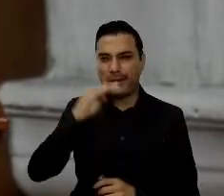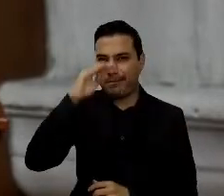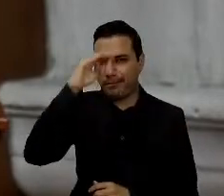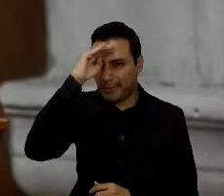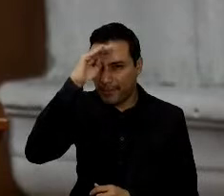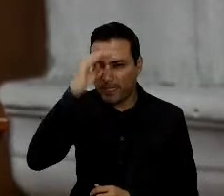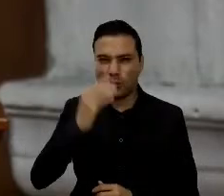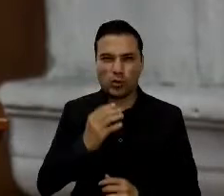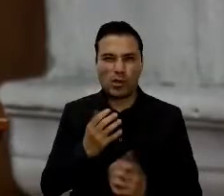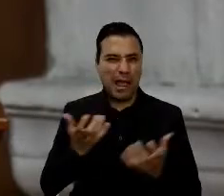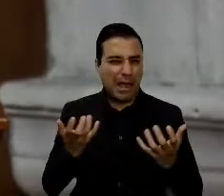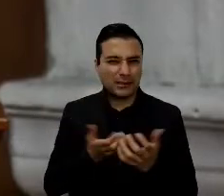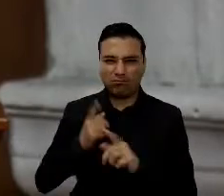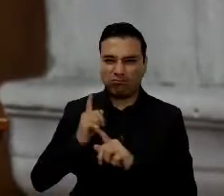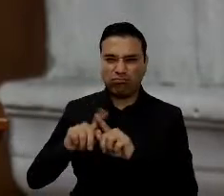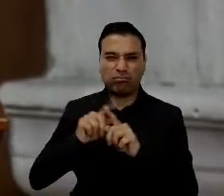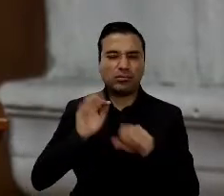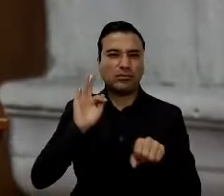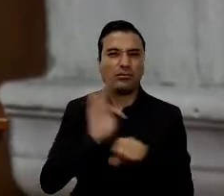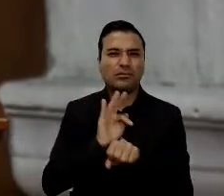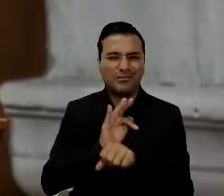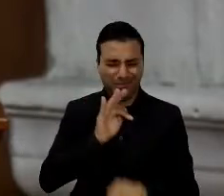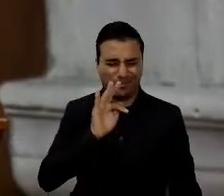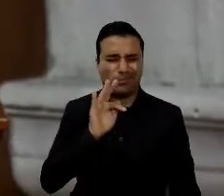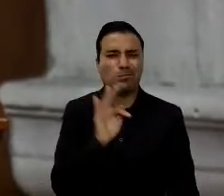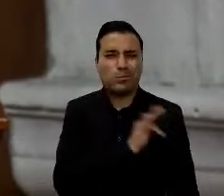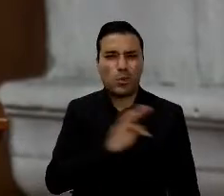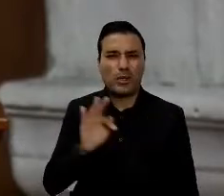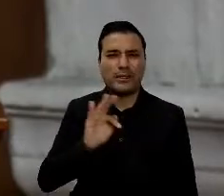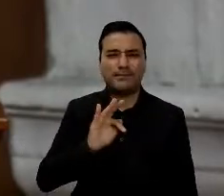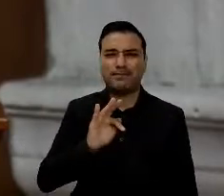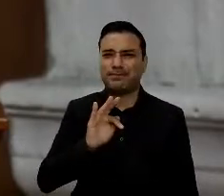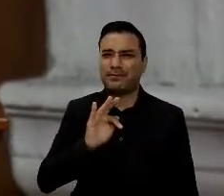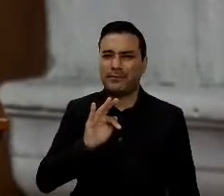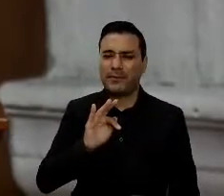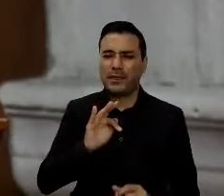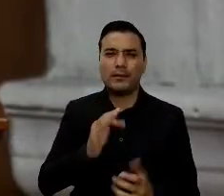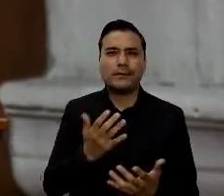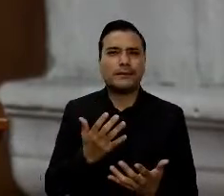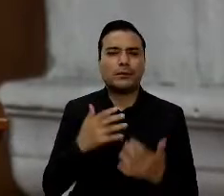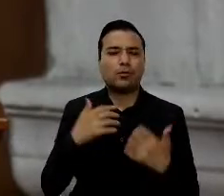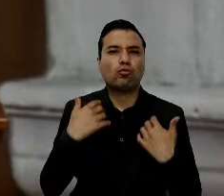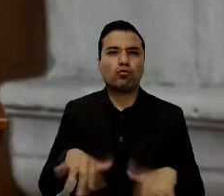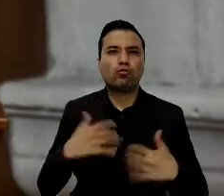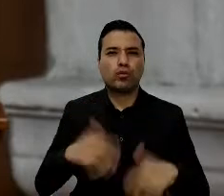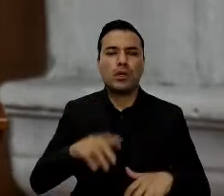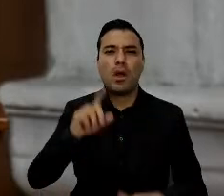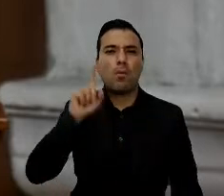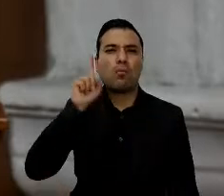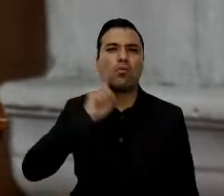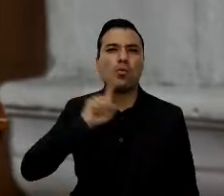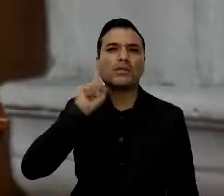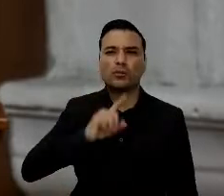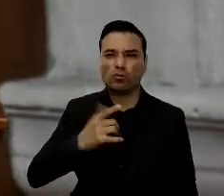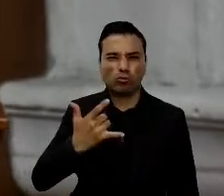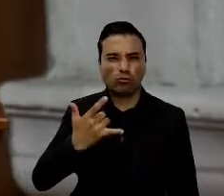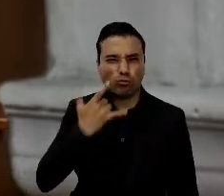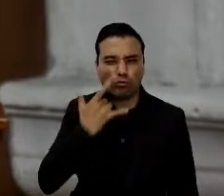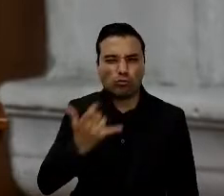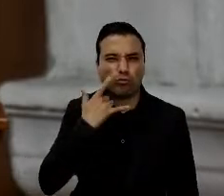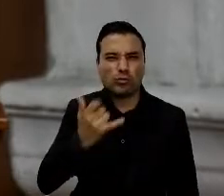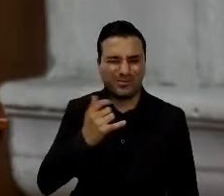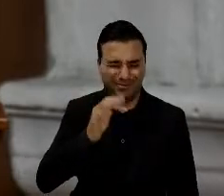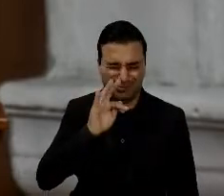hacer que esto sea posible y que se traduzca en una realidad no existe mayor tenacidad y constancia cuando se